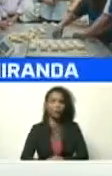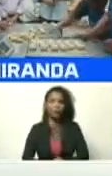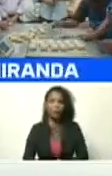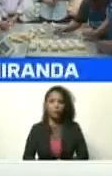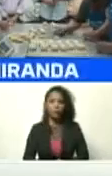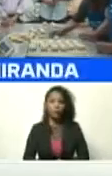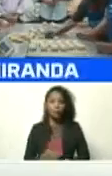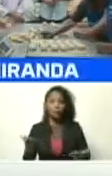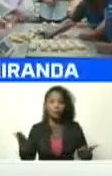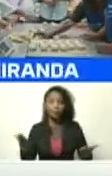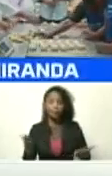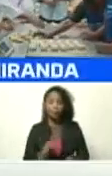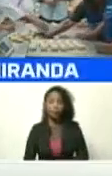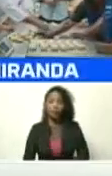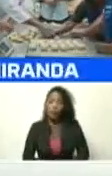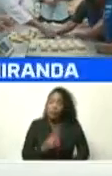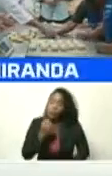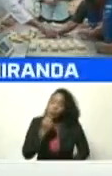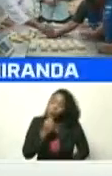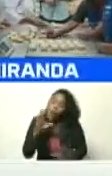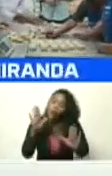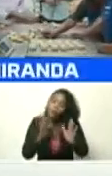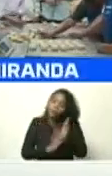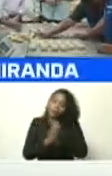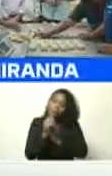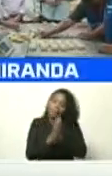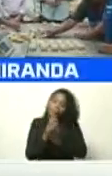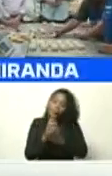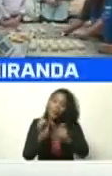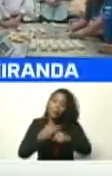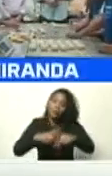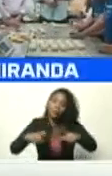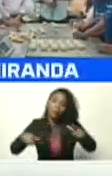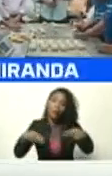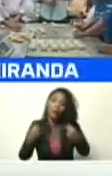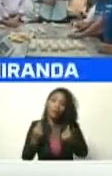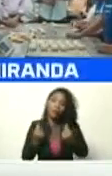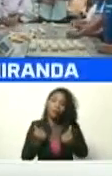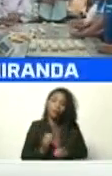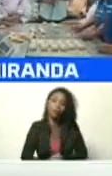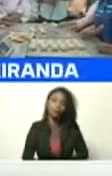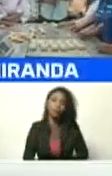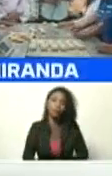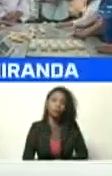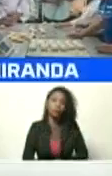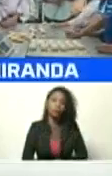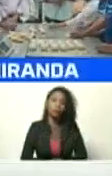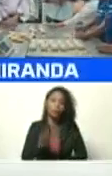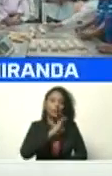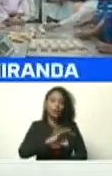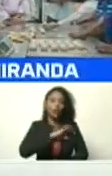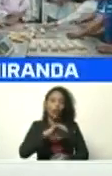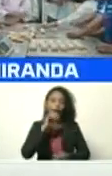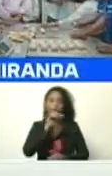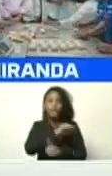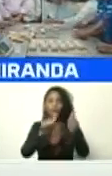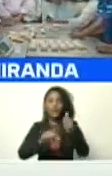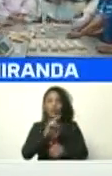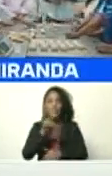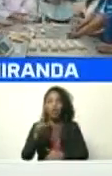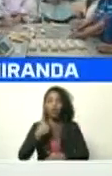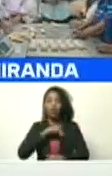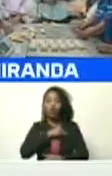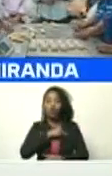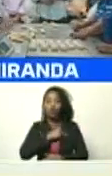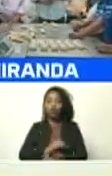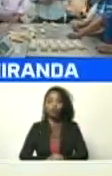¿Mm? Bueno, el emprendimiento, el crecimiento económico. ¿Mm? Señora vicepresidenta, nosotros